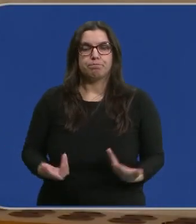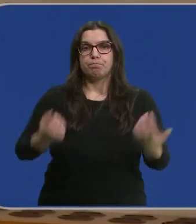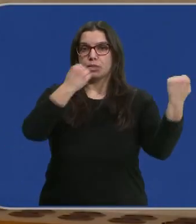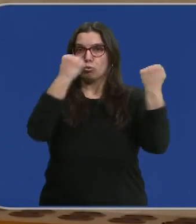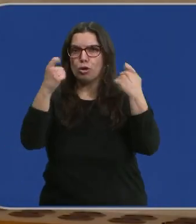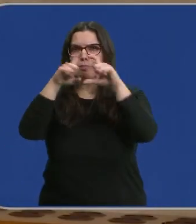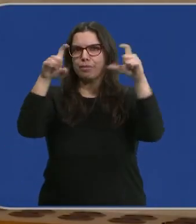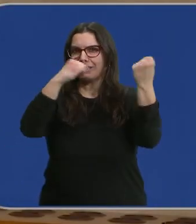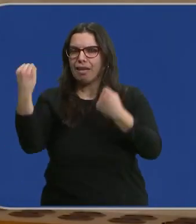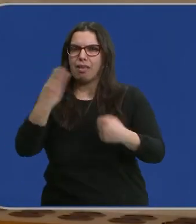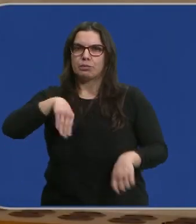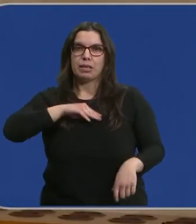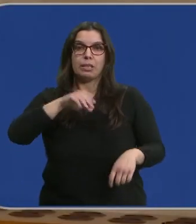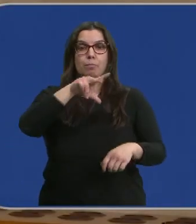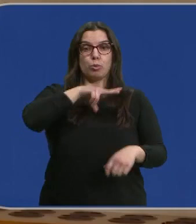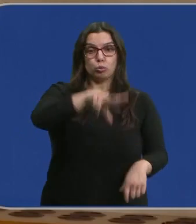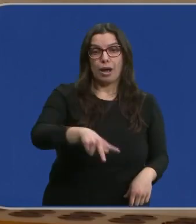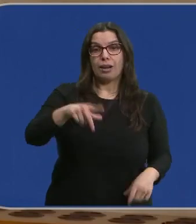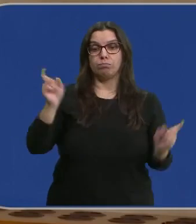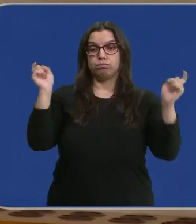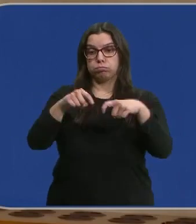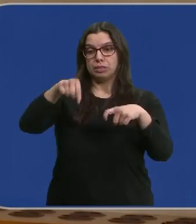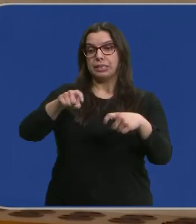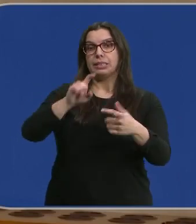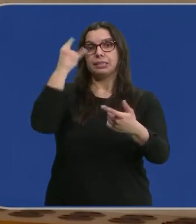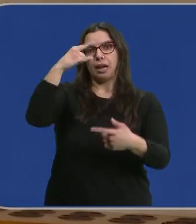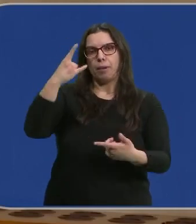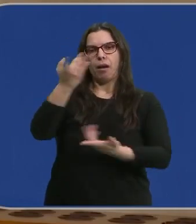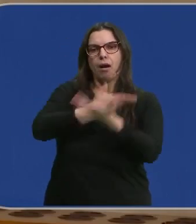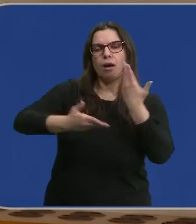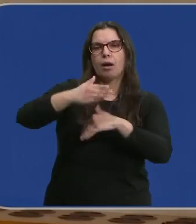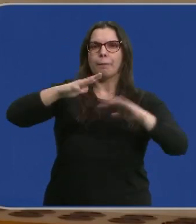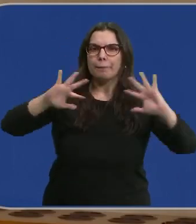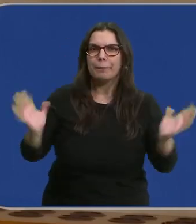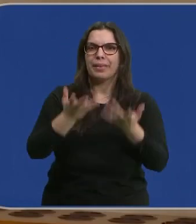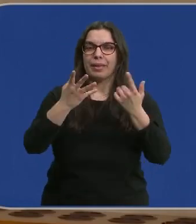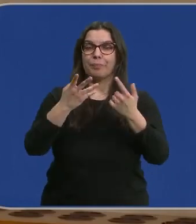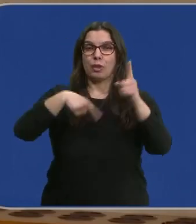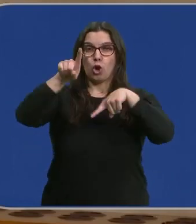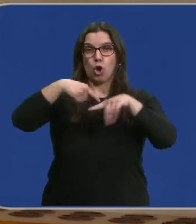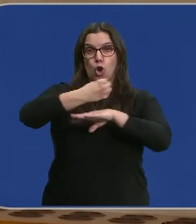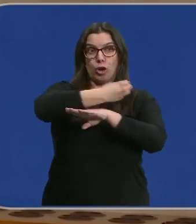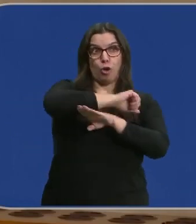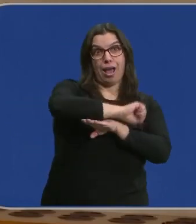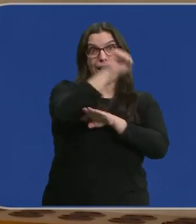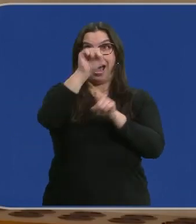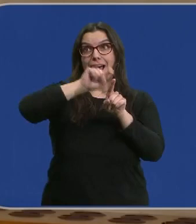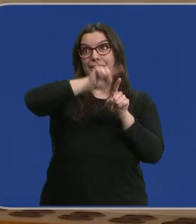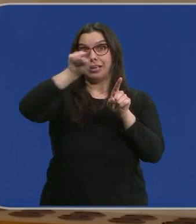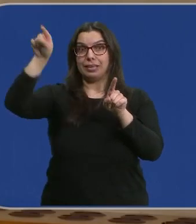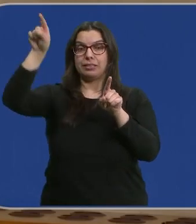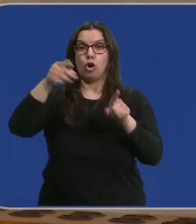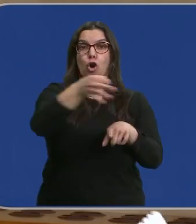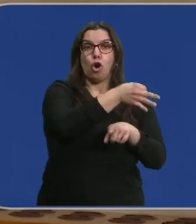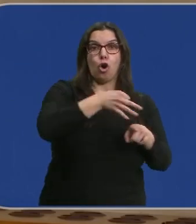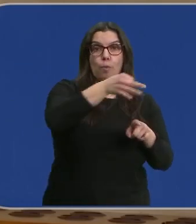Instituciones y entidades de España y de Portugal piden en Salamanca un impulso al tramo ibérico del corredor atlántico, el que conecta